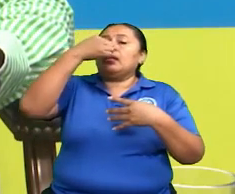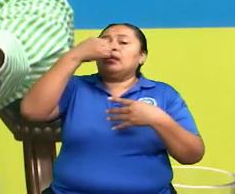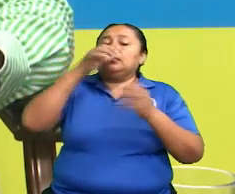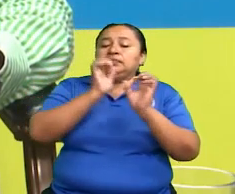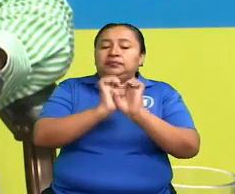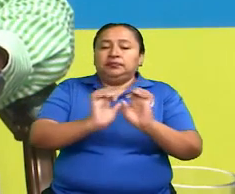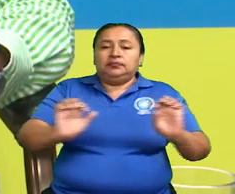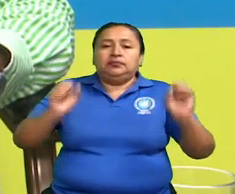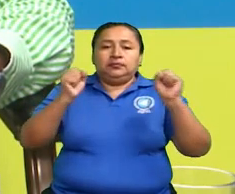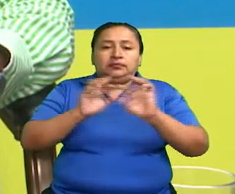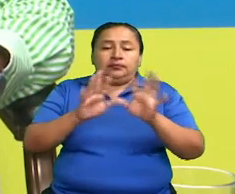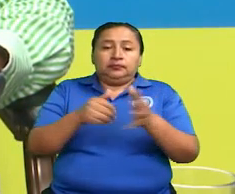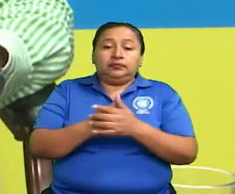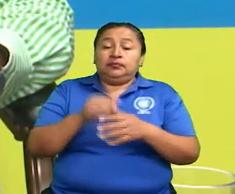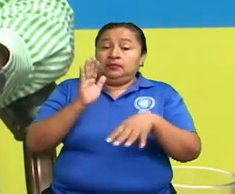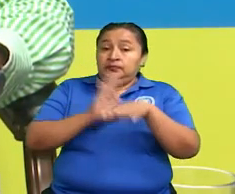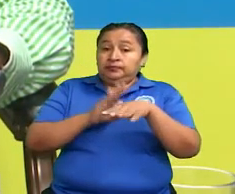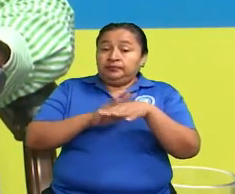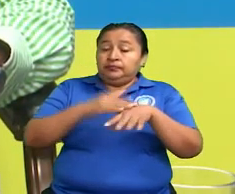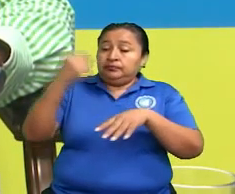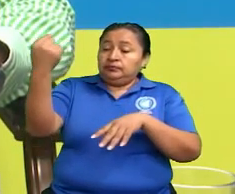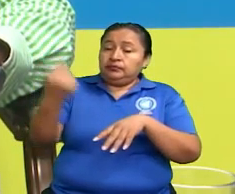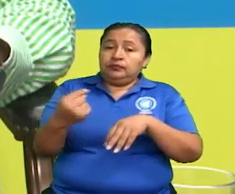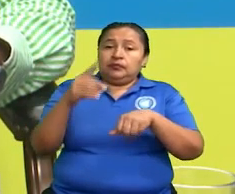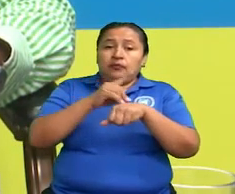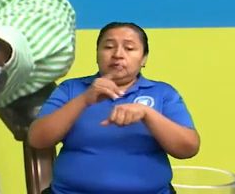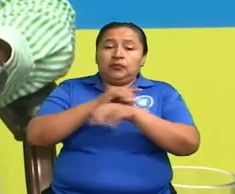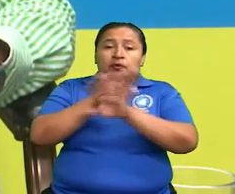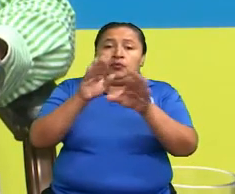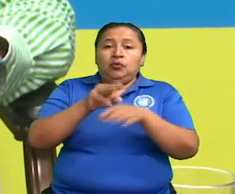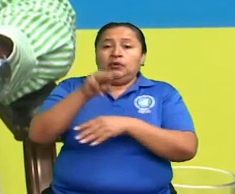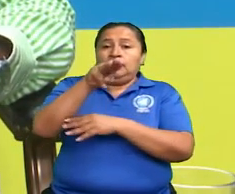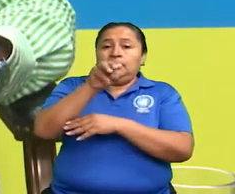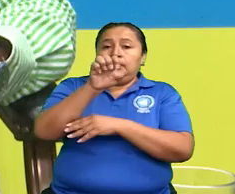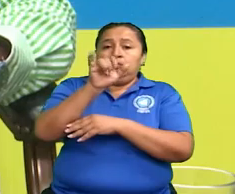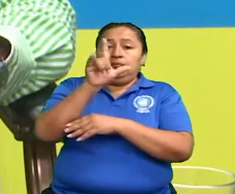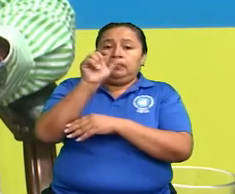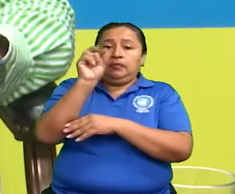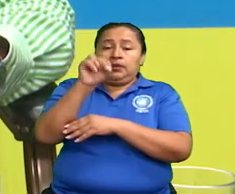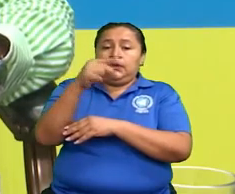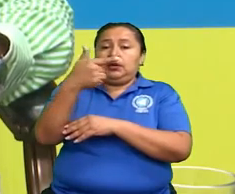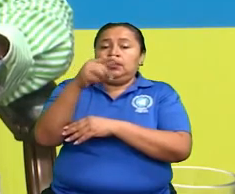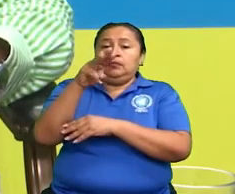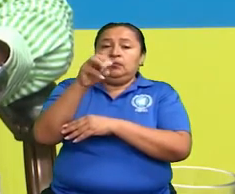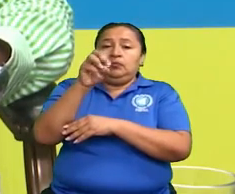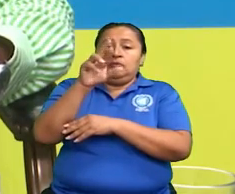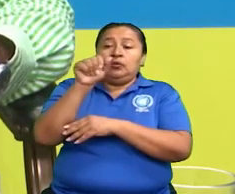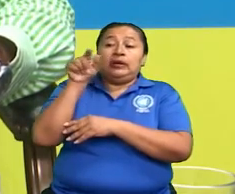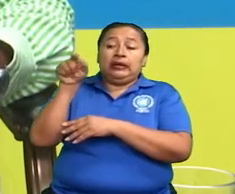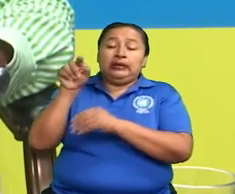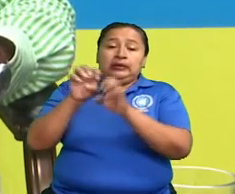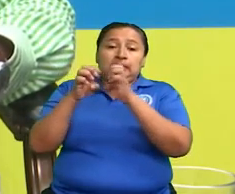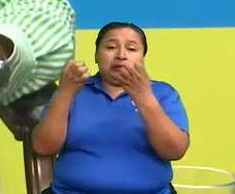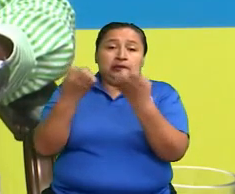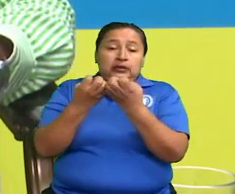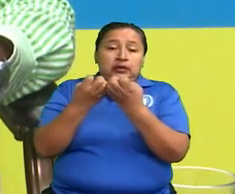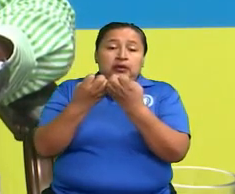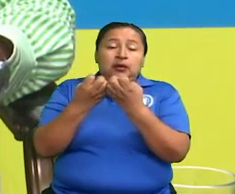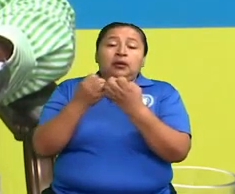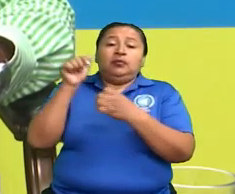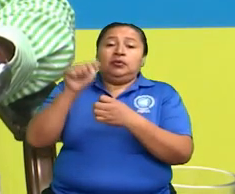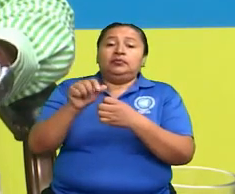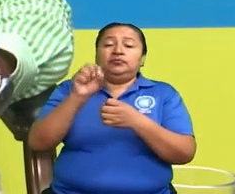niñas. Para hablar de este tema hemos invitado a la doctora Maylin Mora, quien es parte del equipo médico del